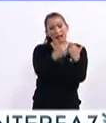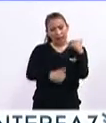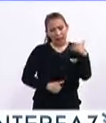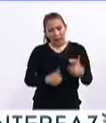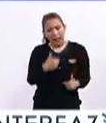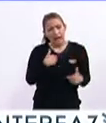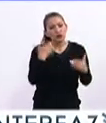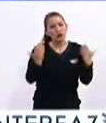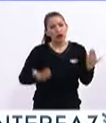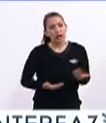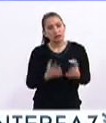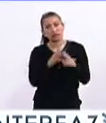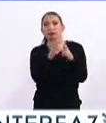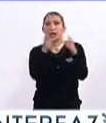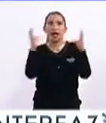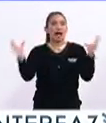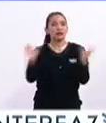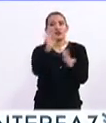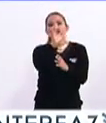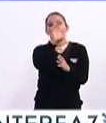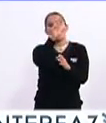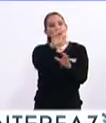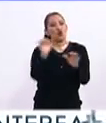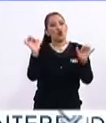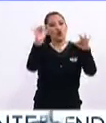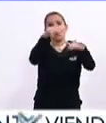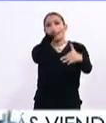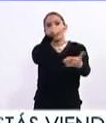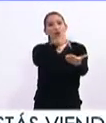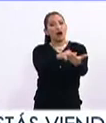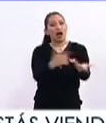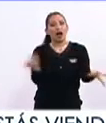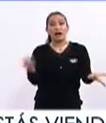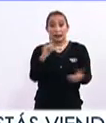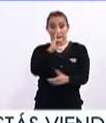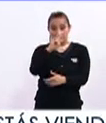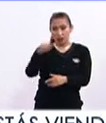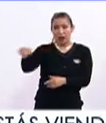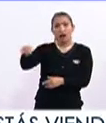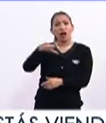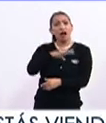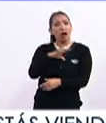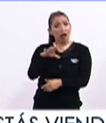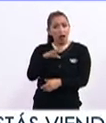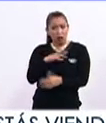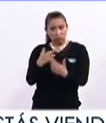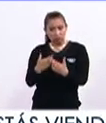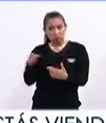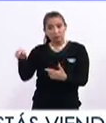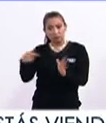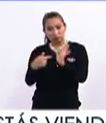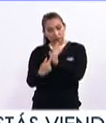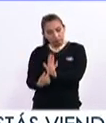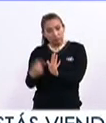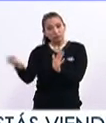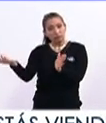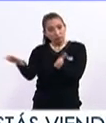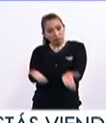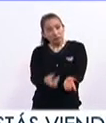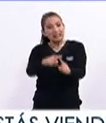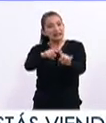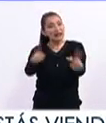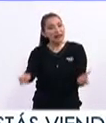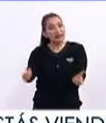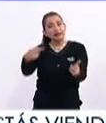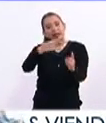inundan los grandes foros, los grandes espacios, pero en el Politécnico tenemos que dar una oferta